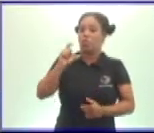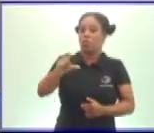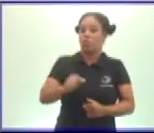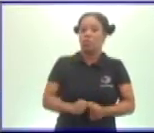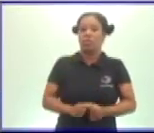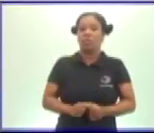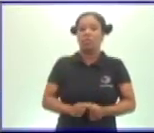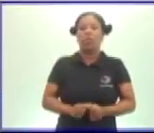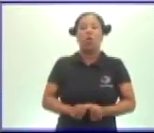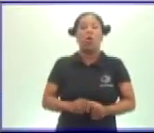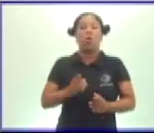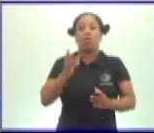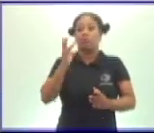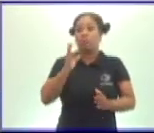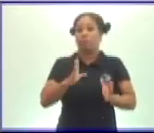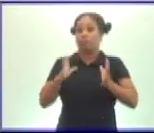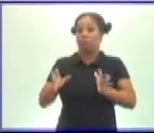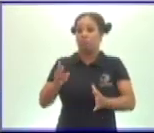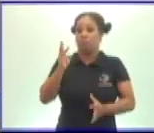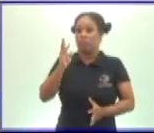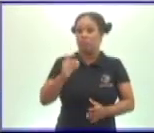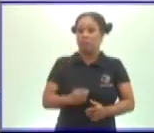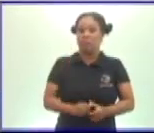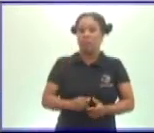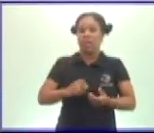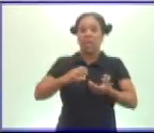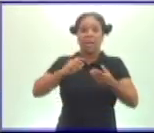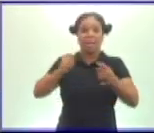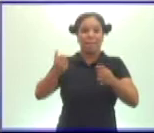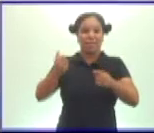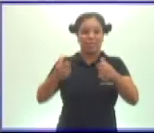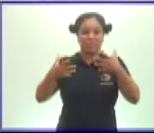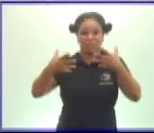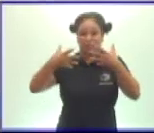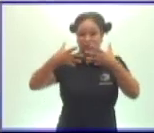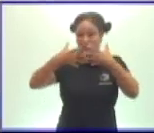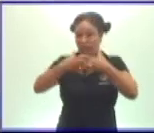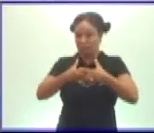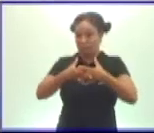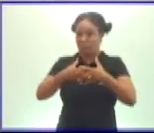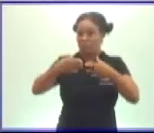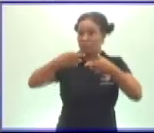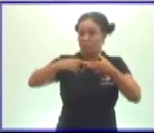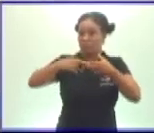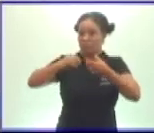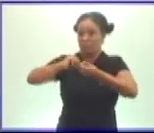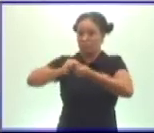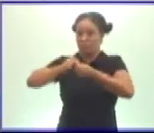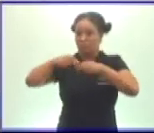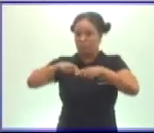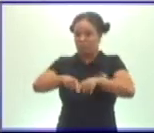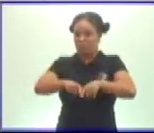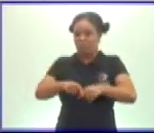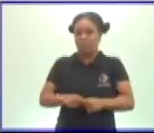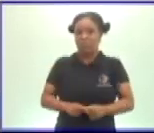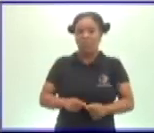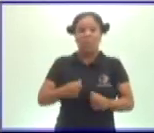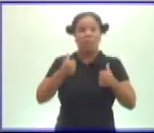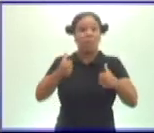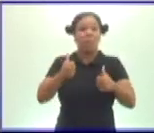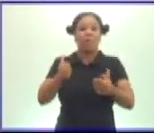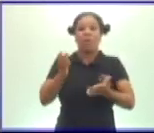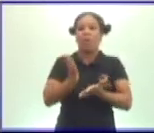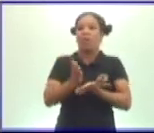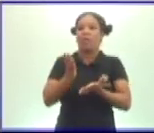etapa número 3, las partículas del soluto y del disolvente. Para un mejor estudio, nosotros hemos